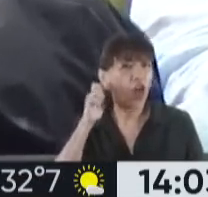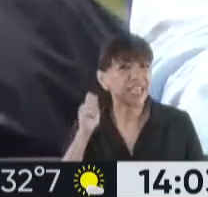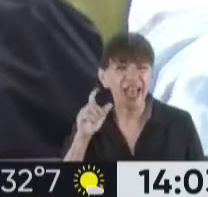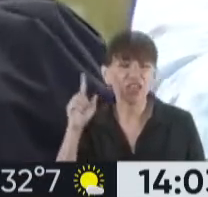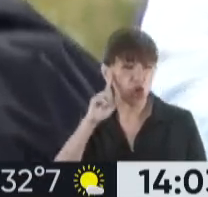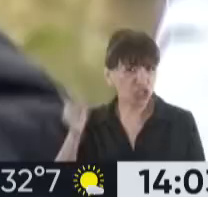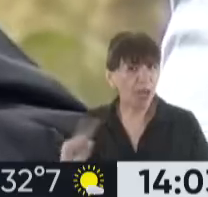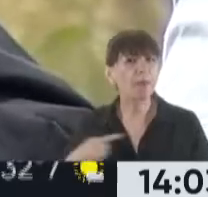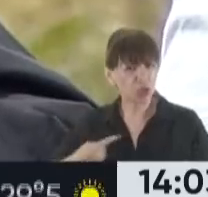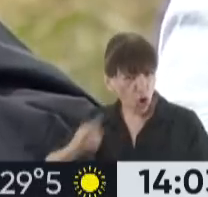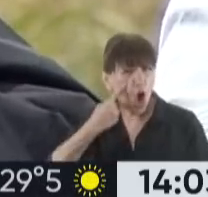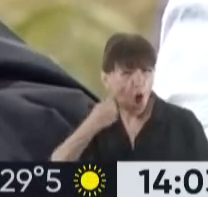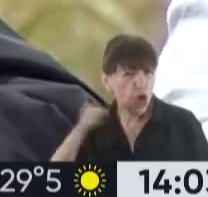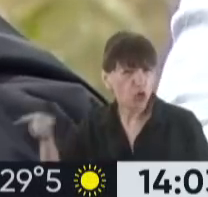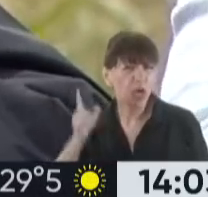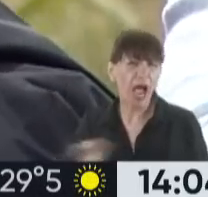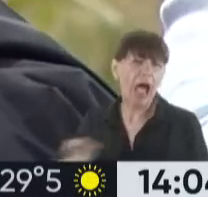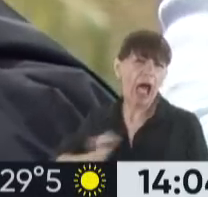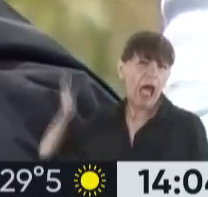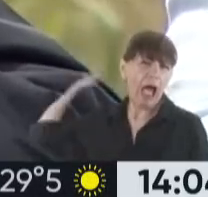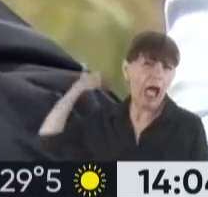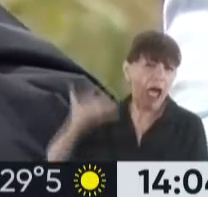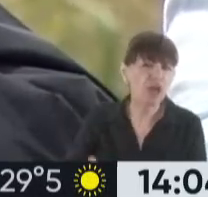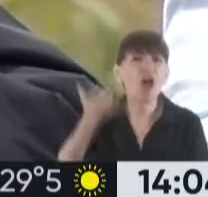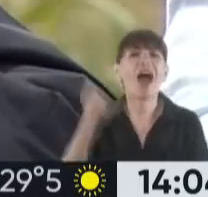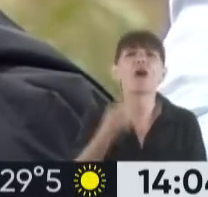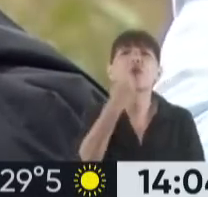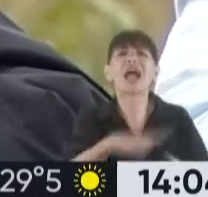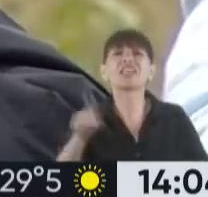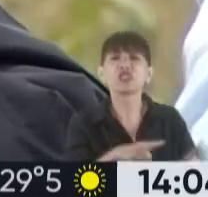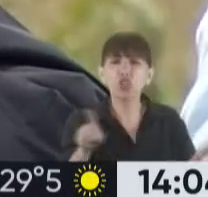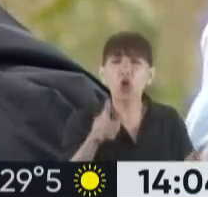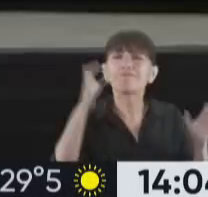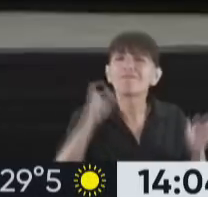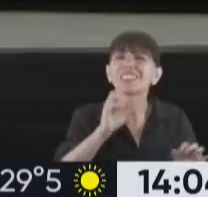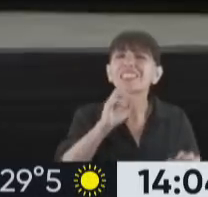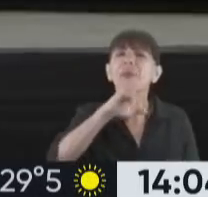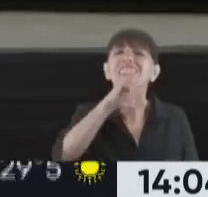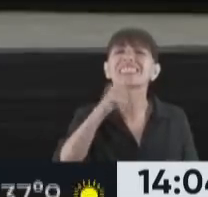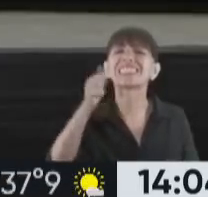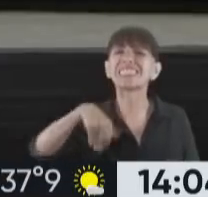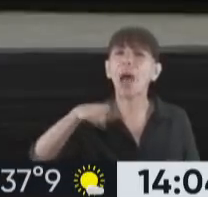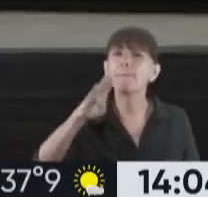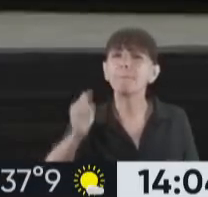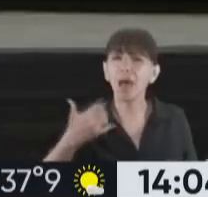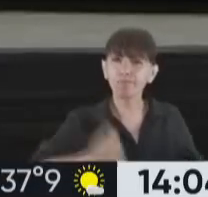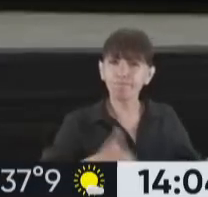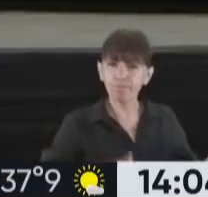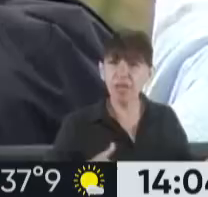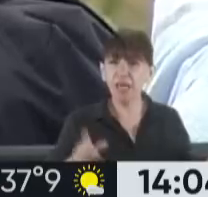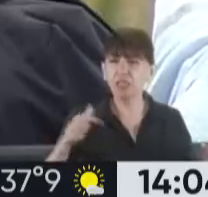años. Porque si hay una samba que amo y que es una de las pocas sambas que toco en la